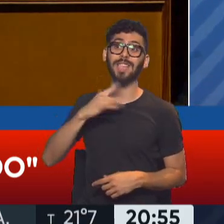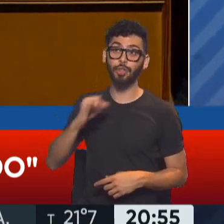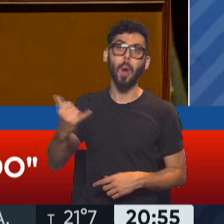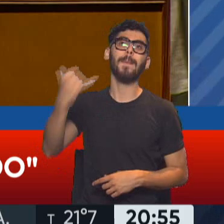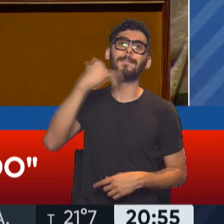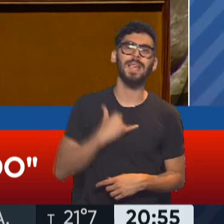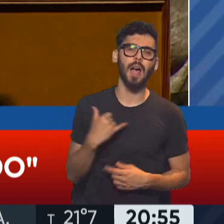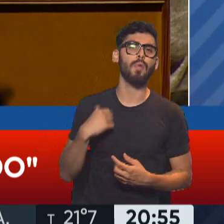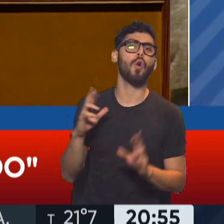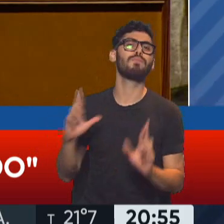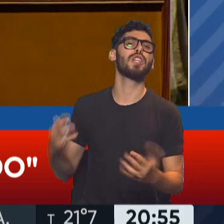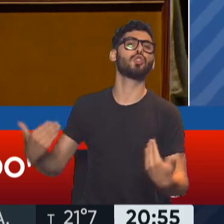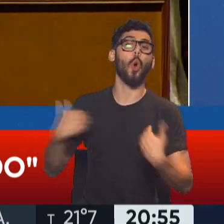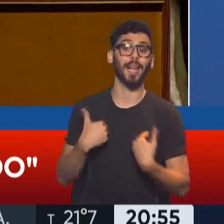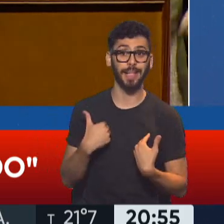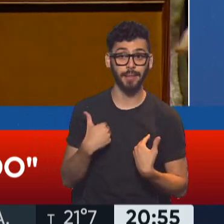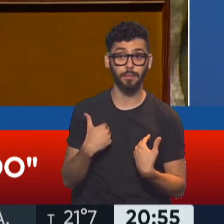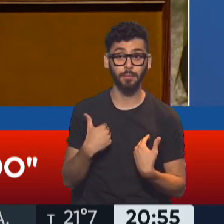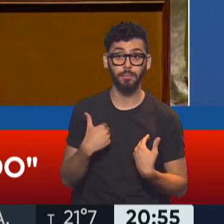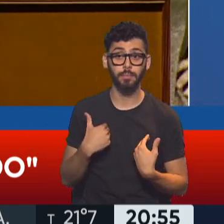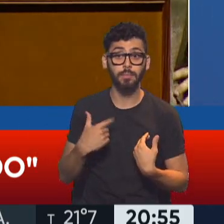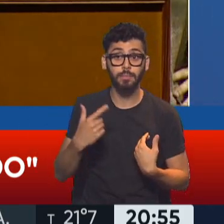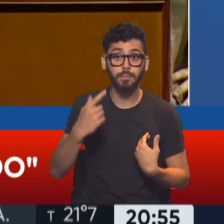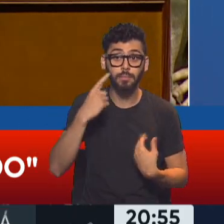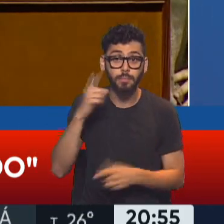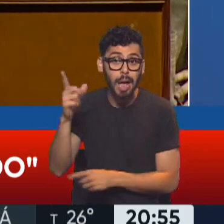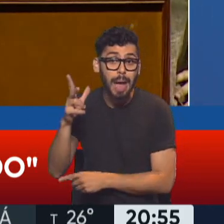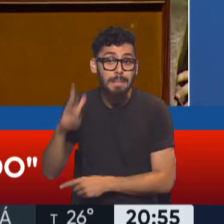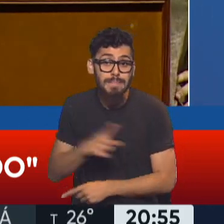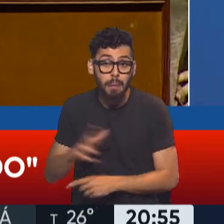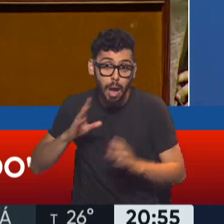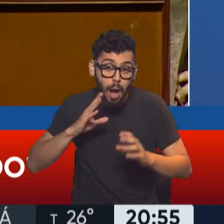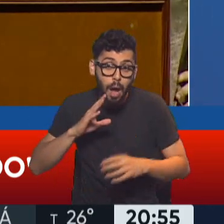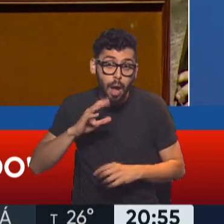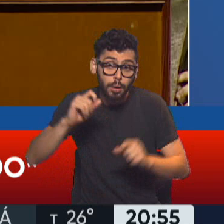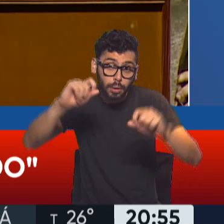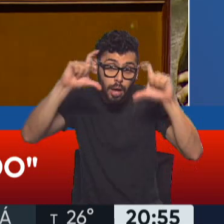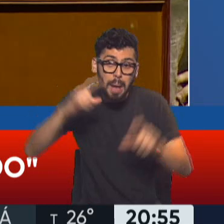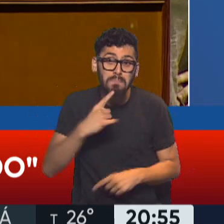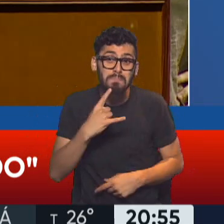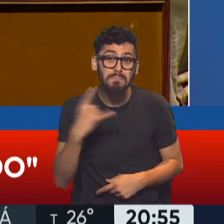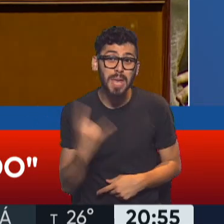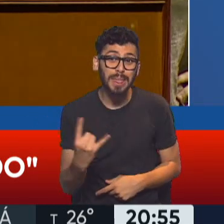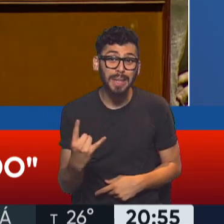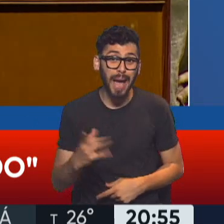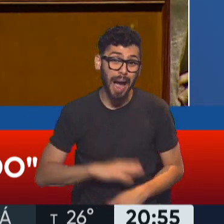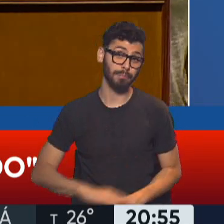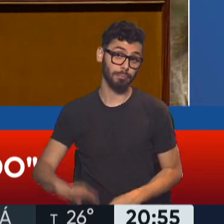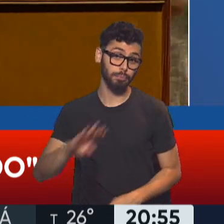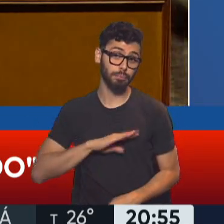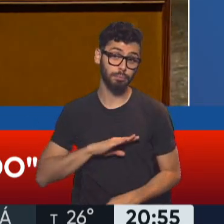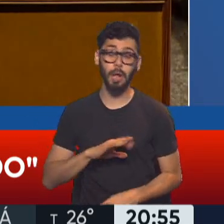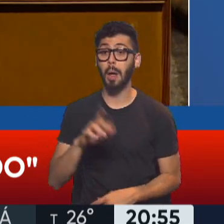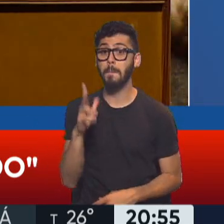suertes en la campaña. Imagínate vos la indignación de Francisco, porque eso era una mentira No era cierto, absoluta. claro. Bueno, el Papa no